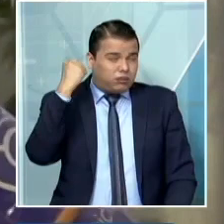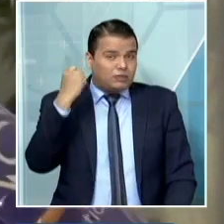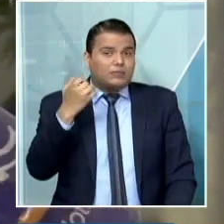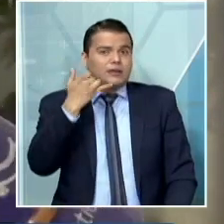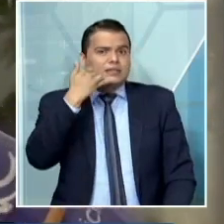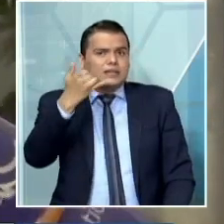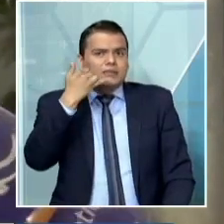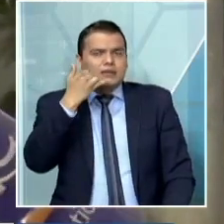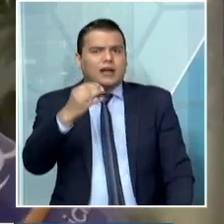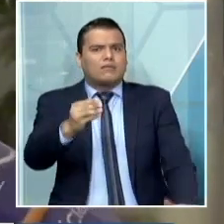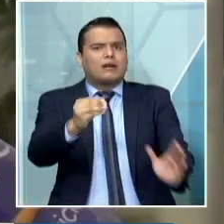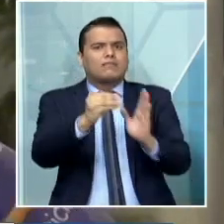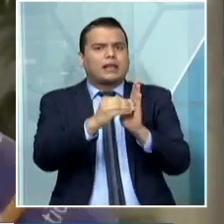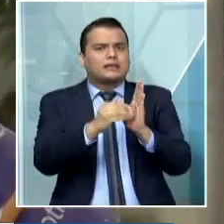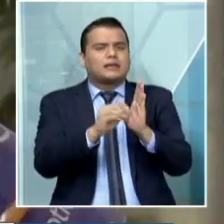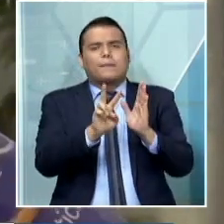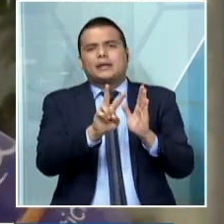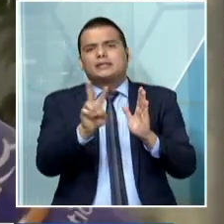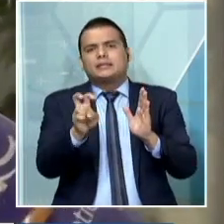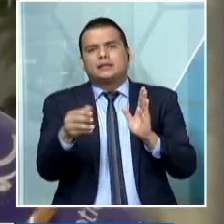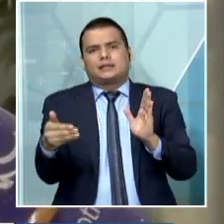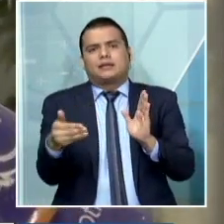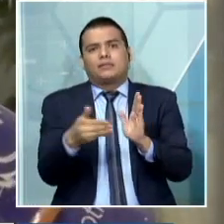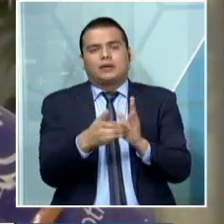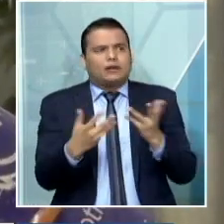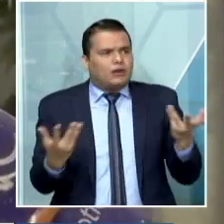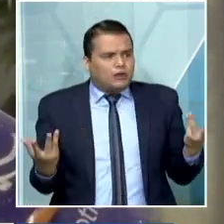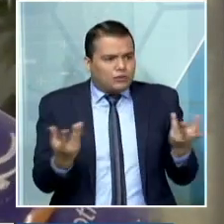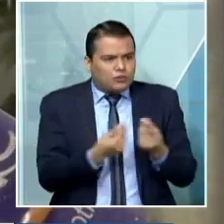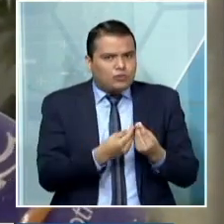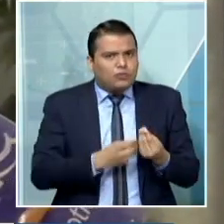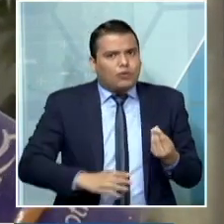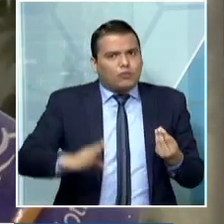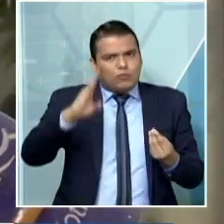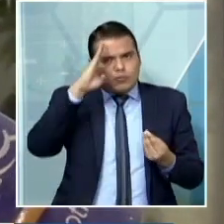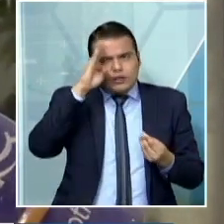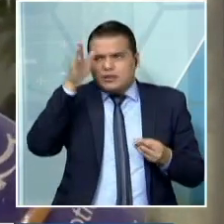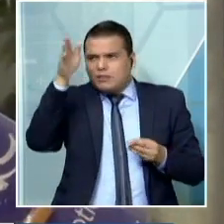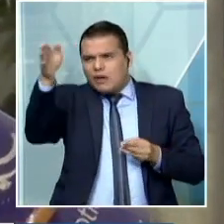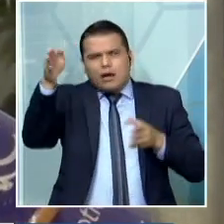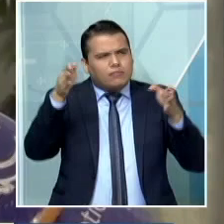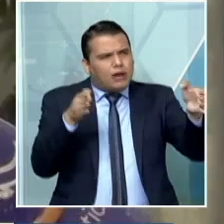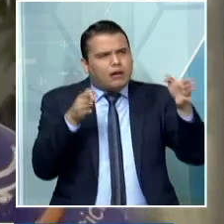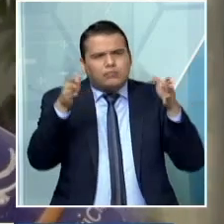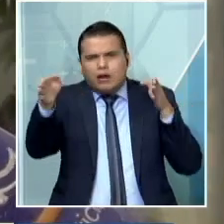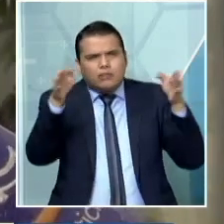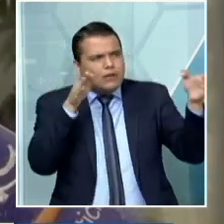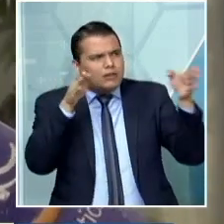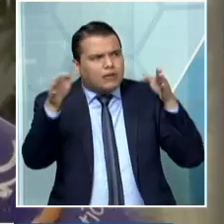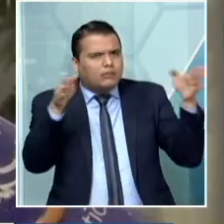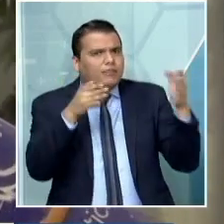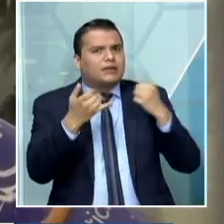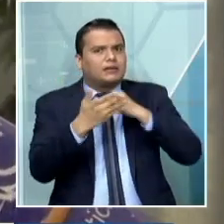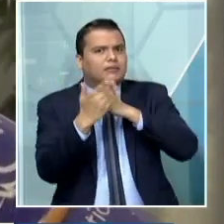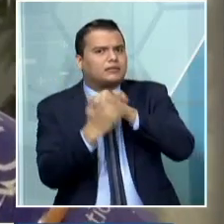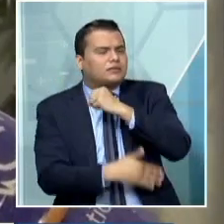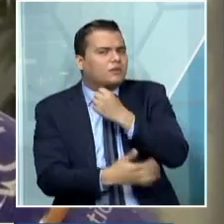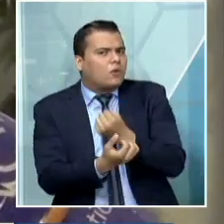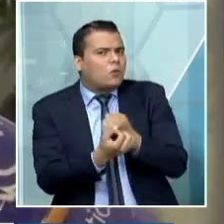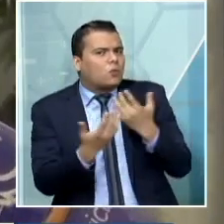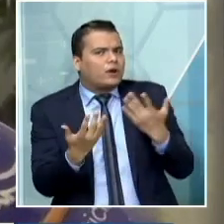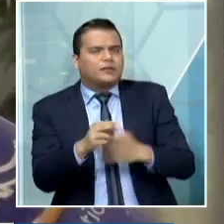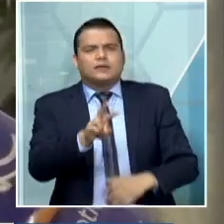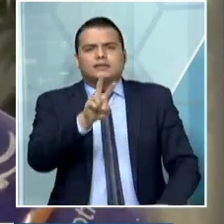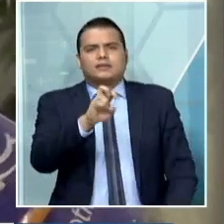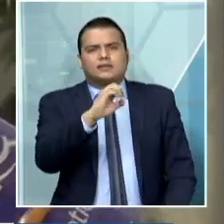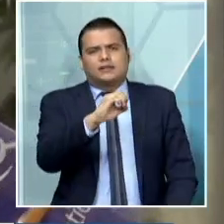actuación de la policía se hizo presente y por eso es que se registraron 700 comparendos por comportamientos